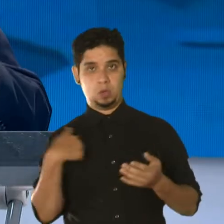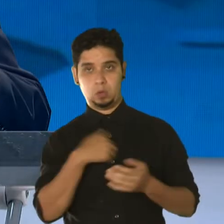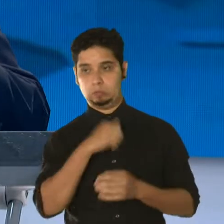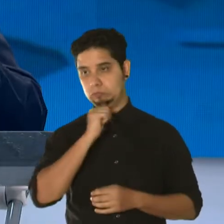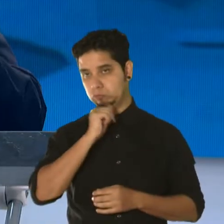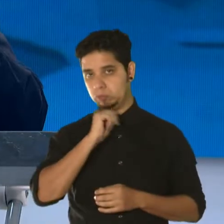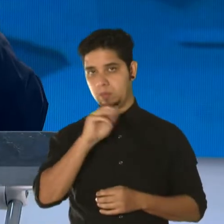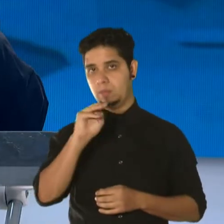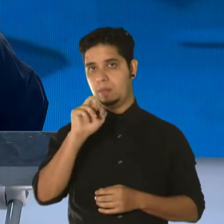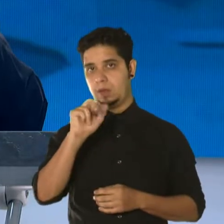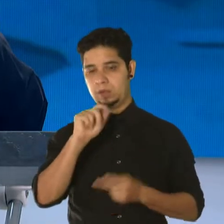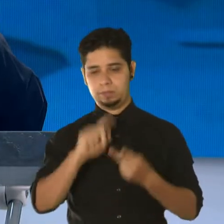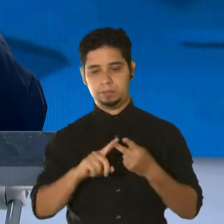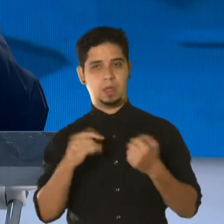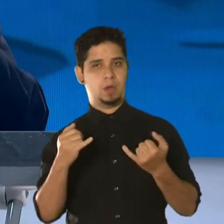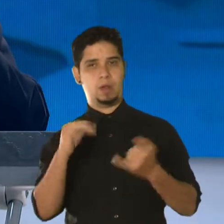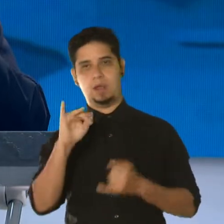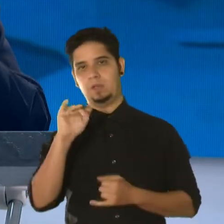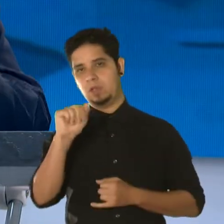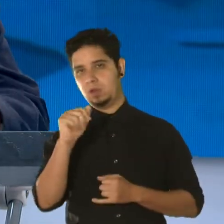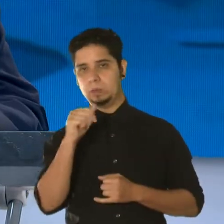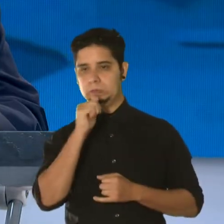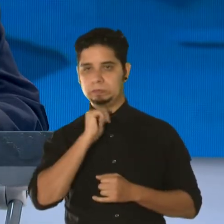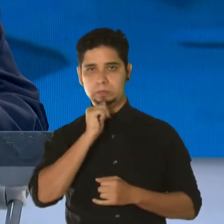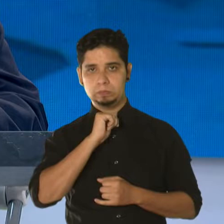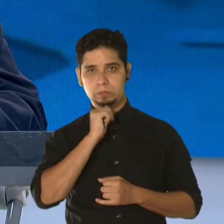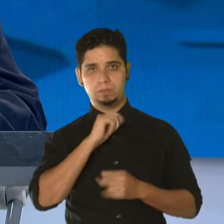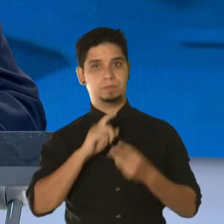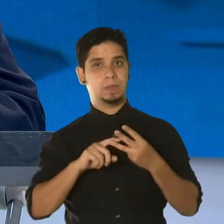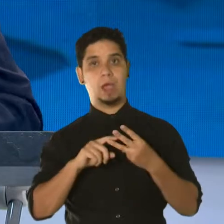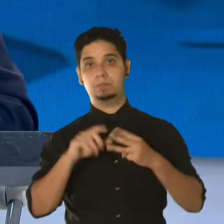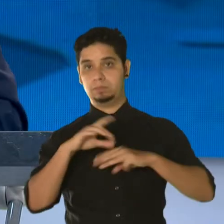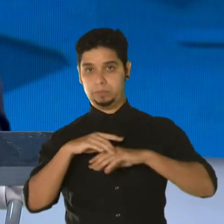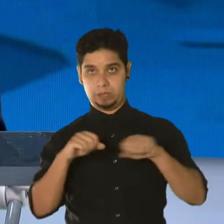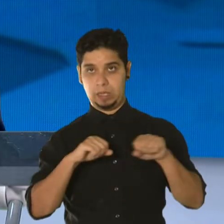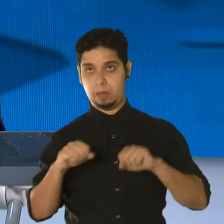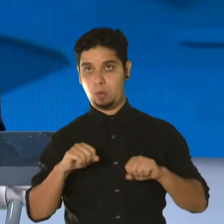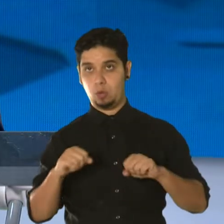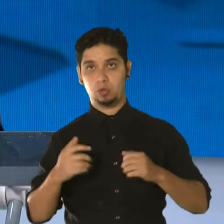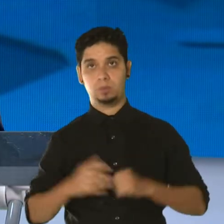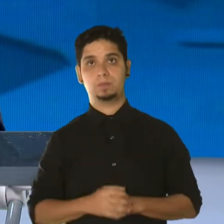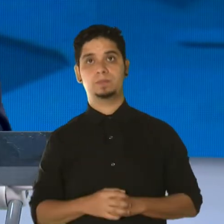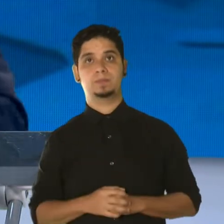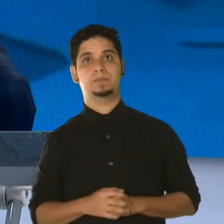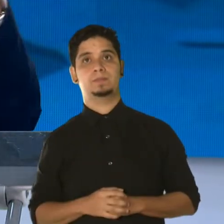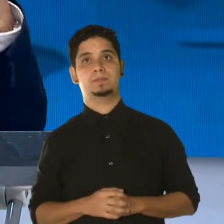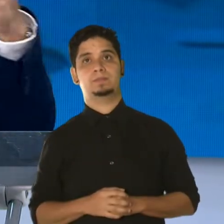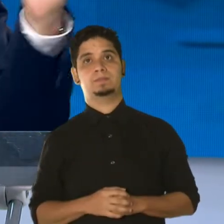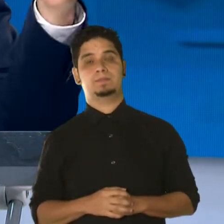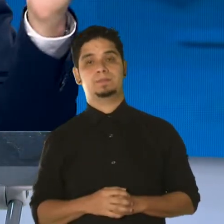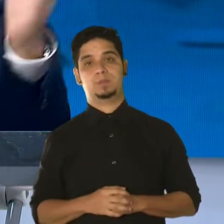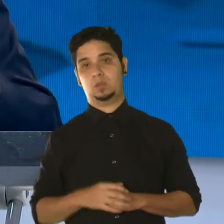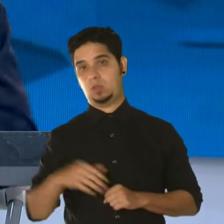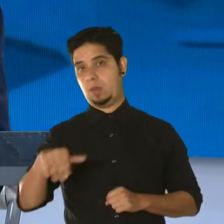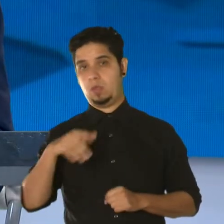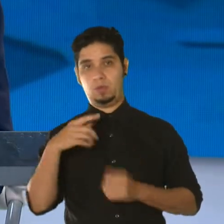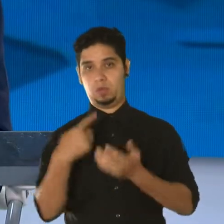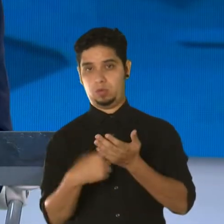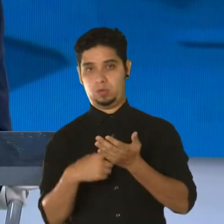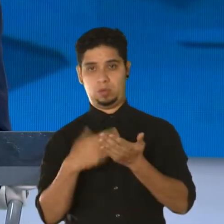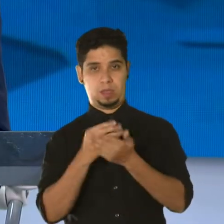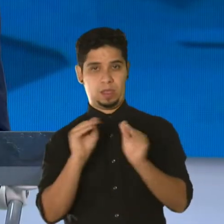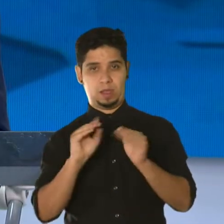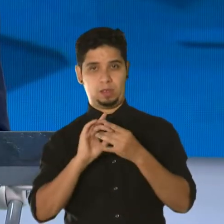María, sobrevivimos obviamente terremotos, nos acaba de pasar encima Fiona y no hemos hablado para nada de la